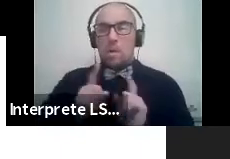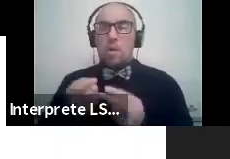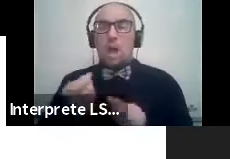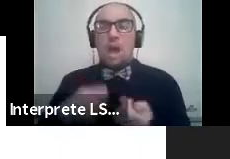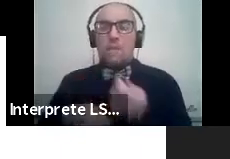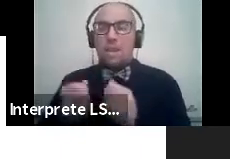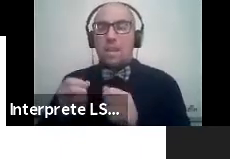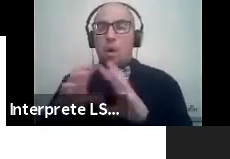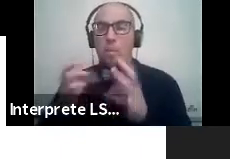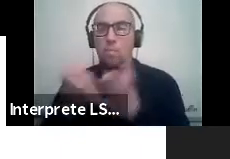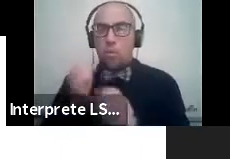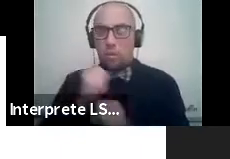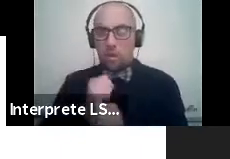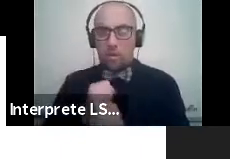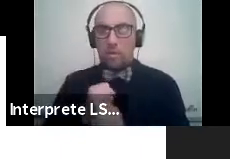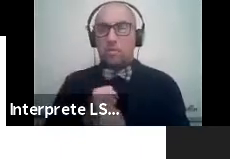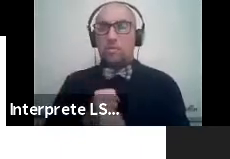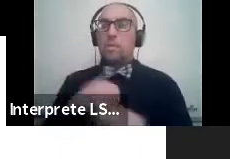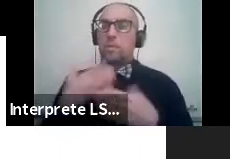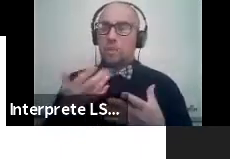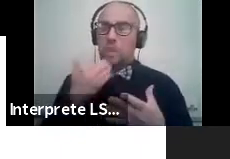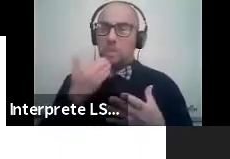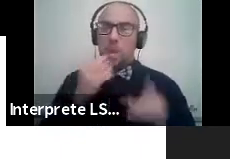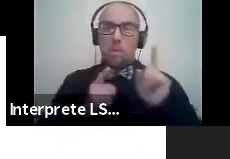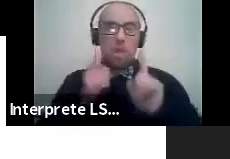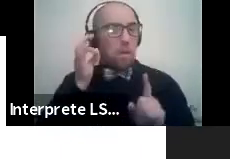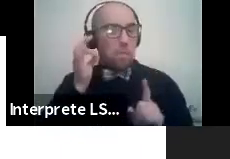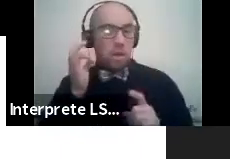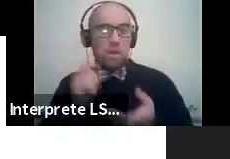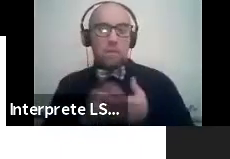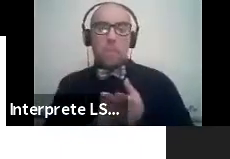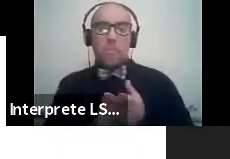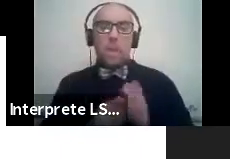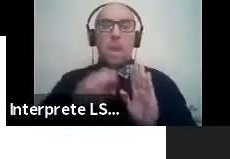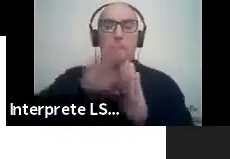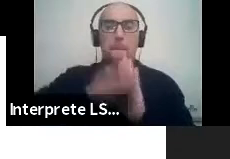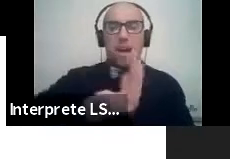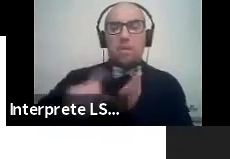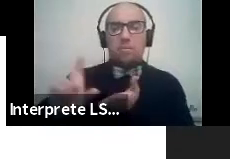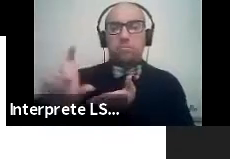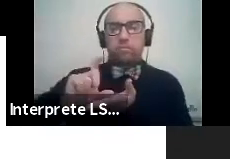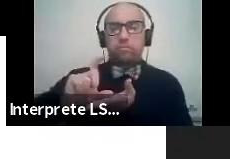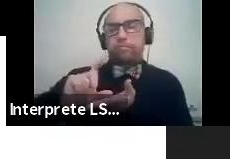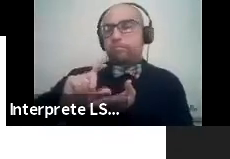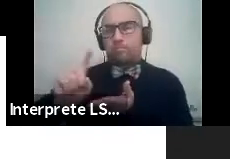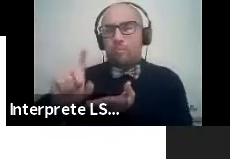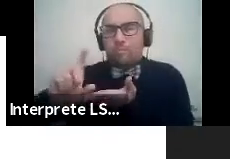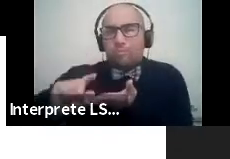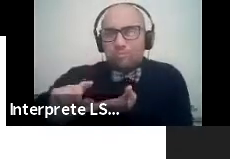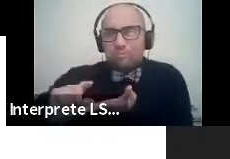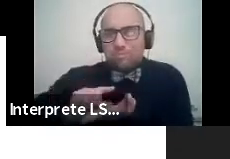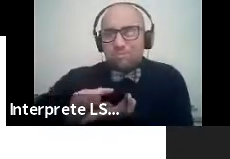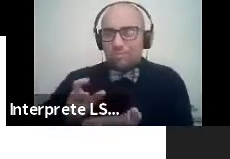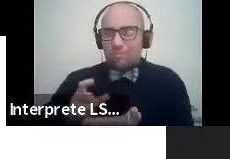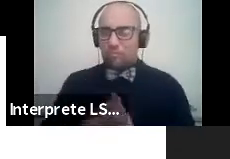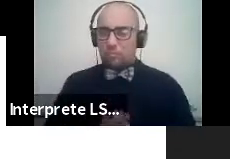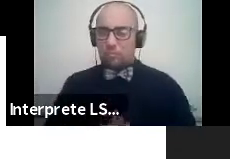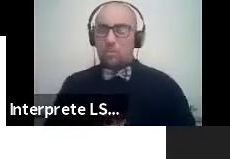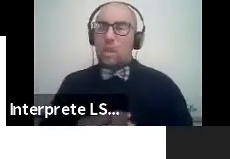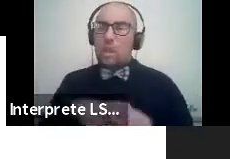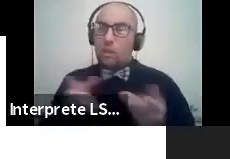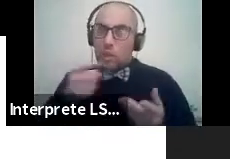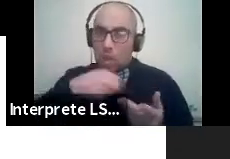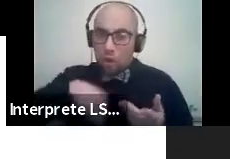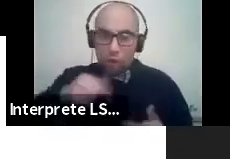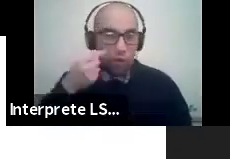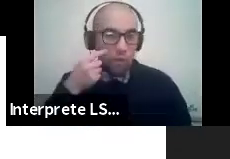y también por esto a veces las mujeres acceden a un menor ingreso, ¿ya? Y lo otro que nosotros sabemos es que